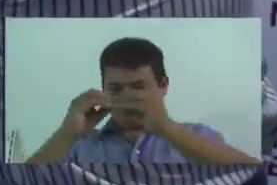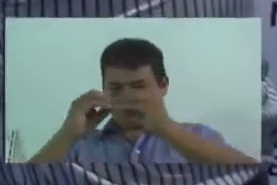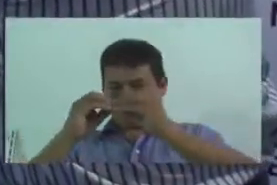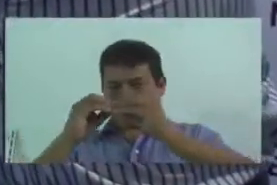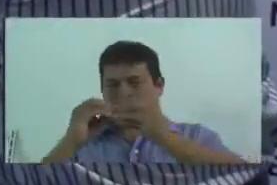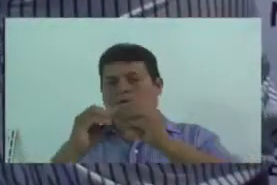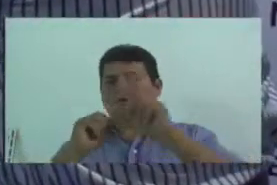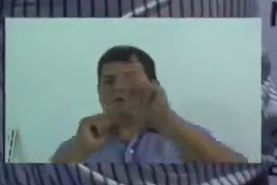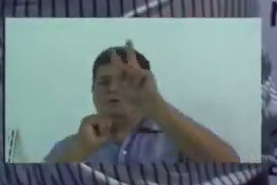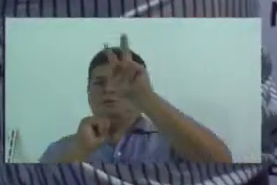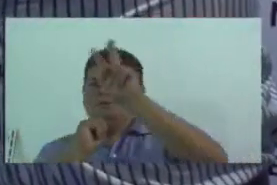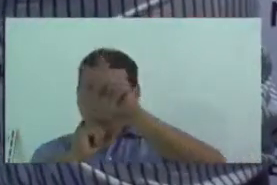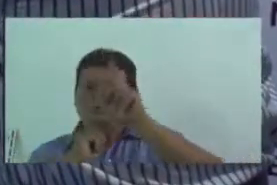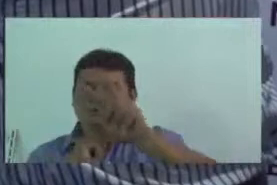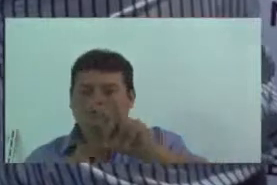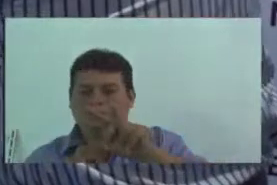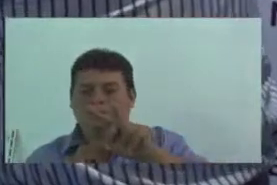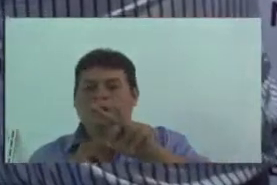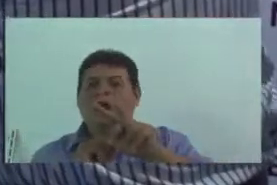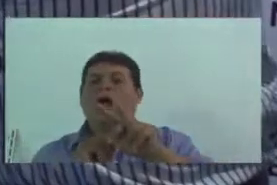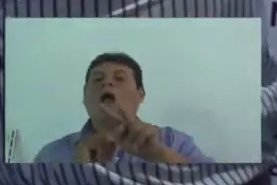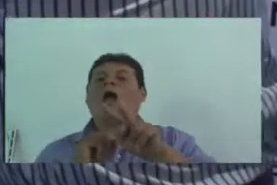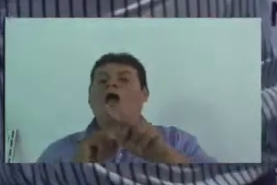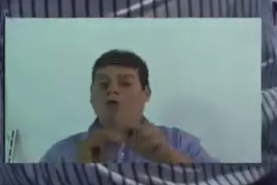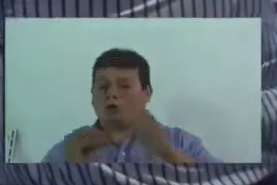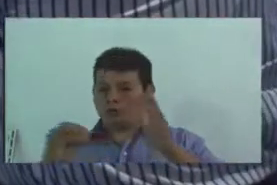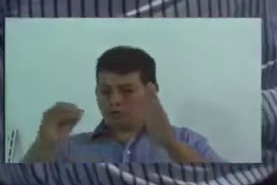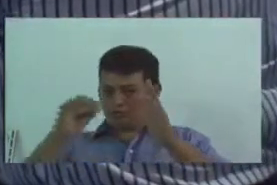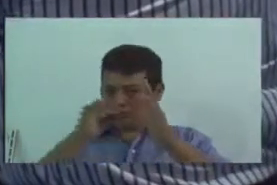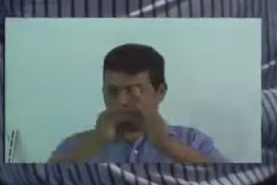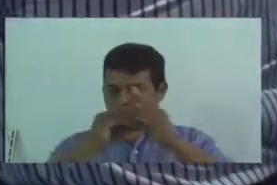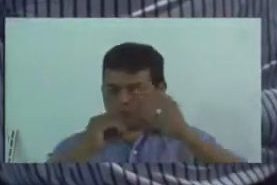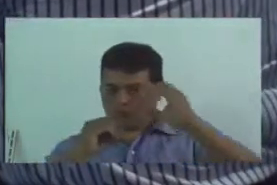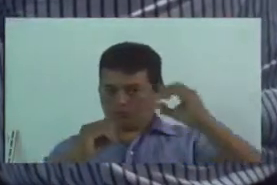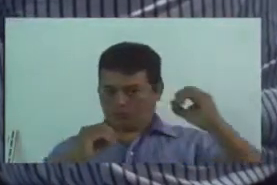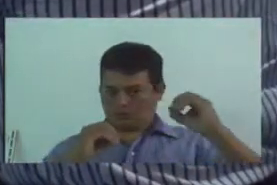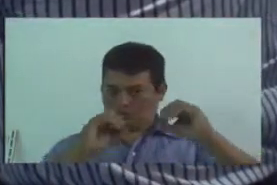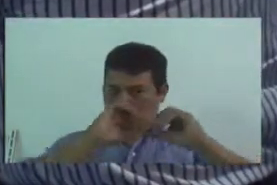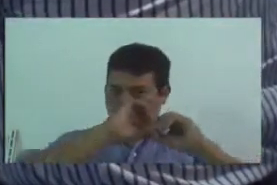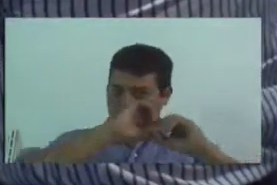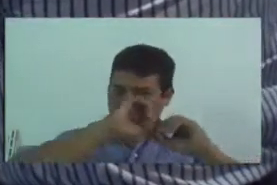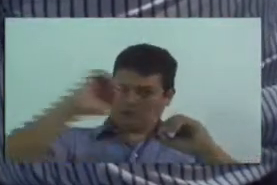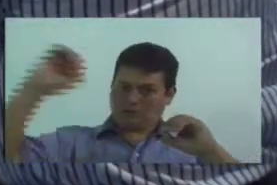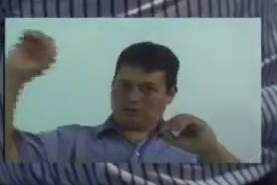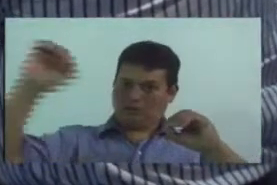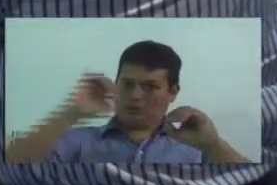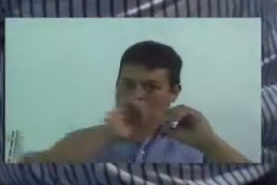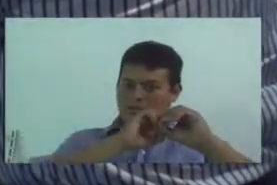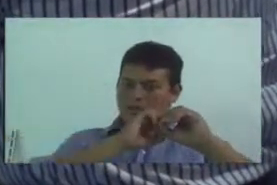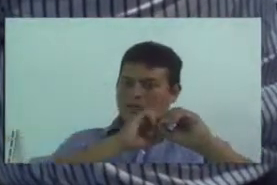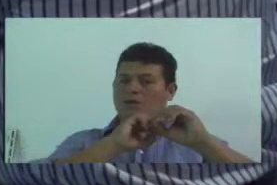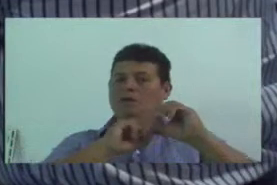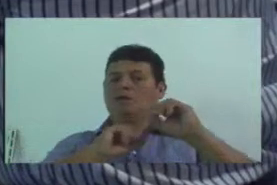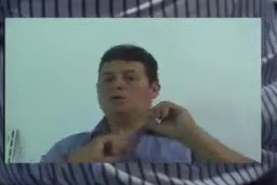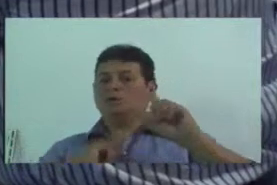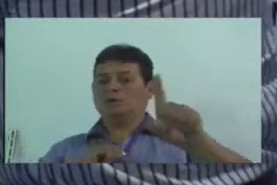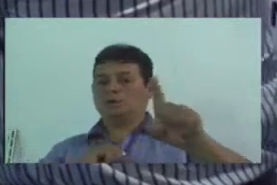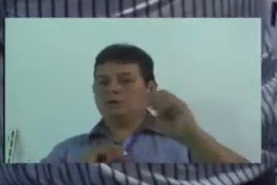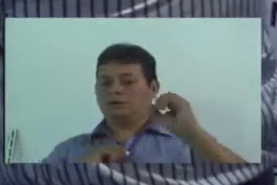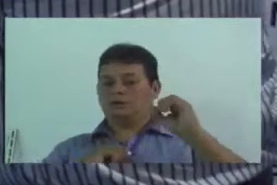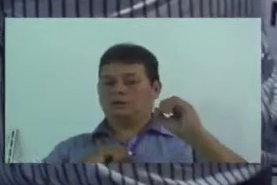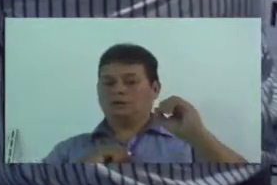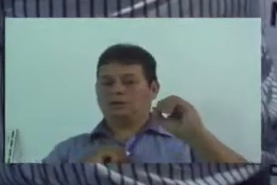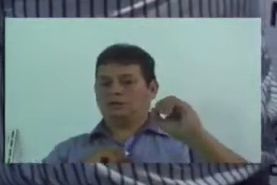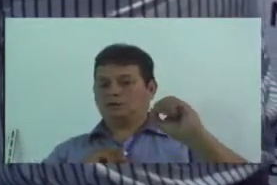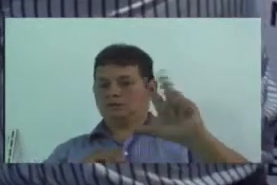Y hacemos coincidir con el punto cero. Entonces, empezamos a contar. 0, 10, 20,